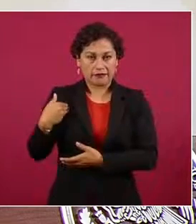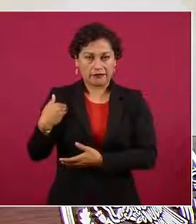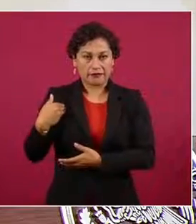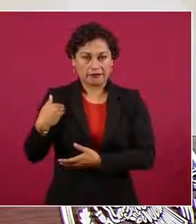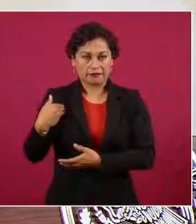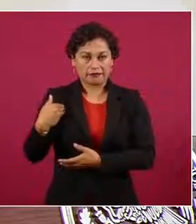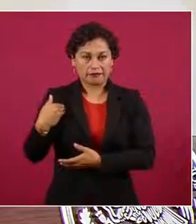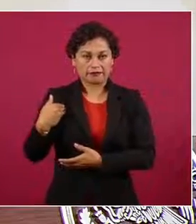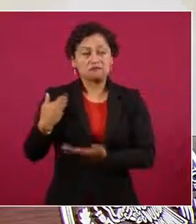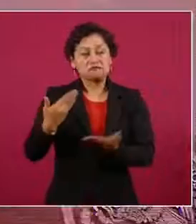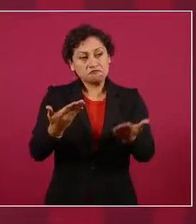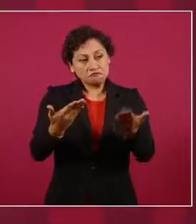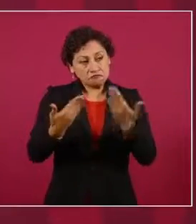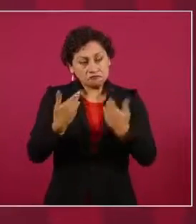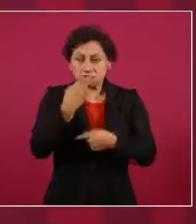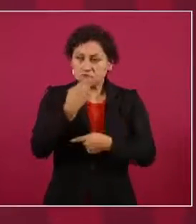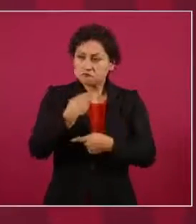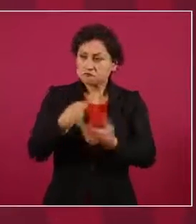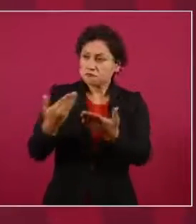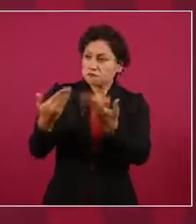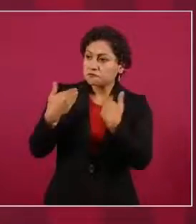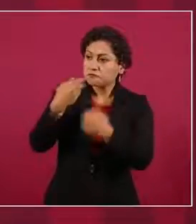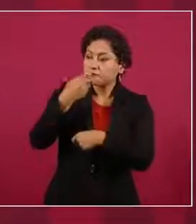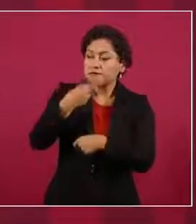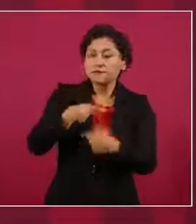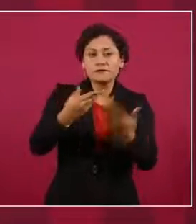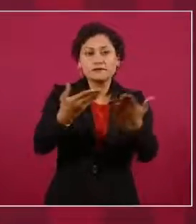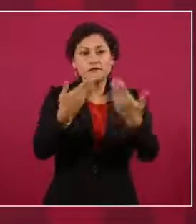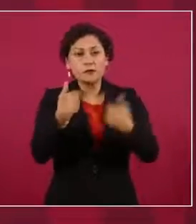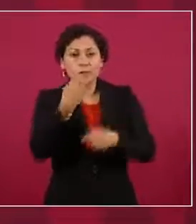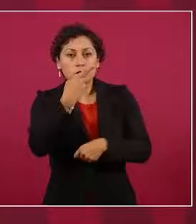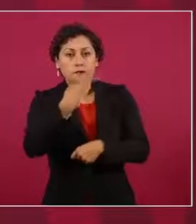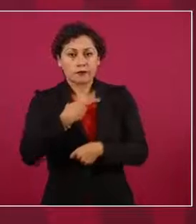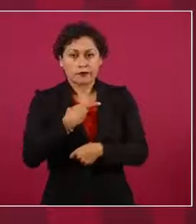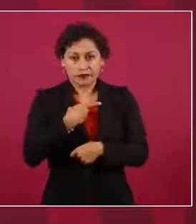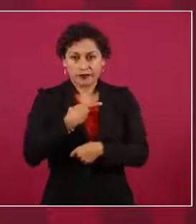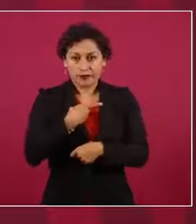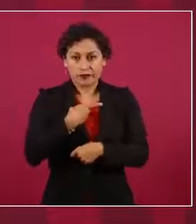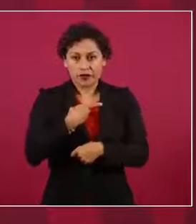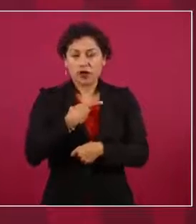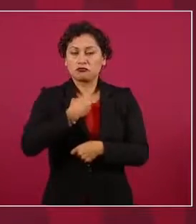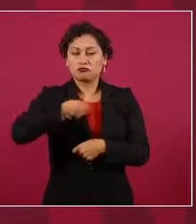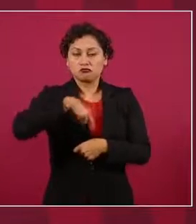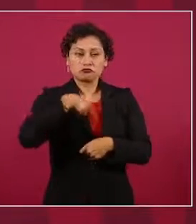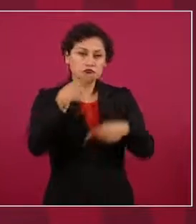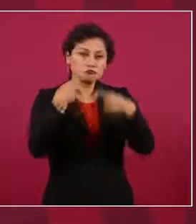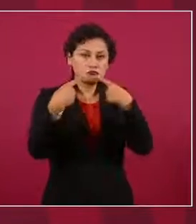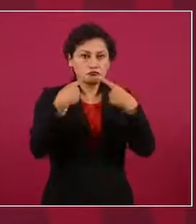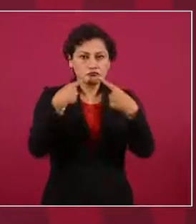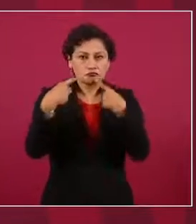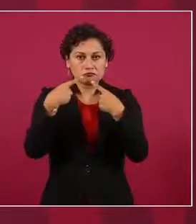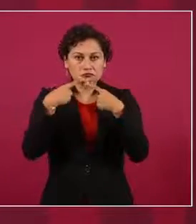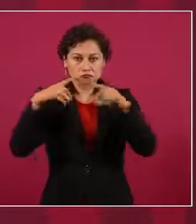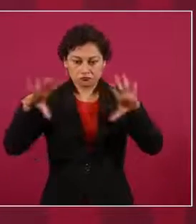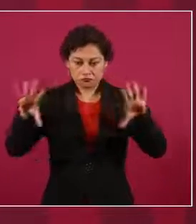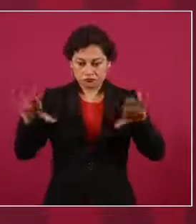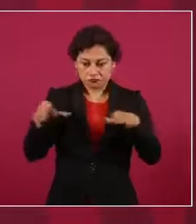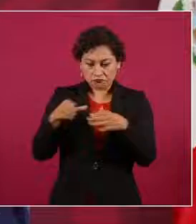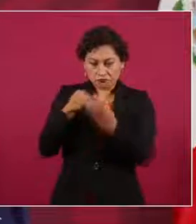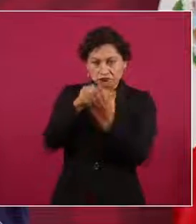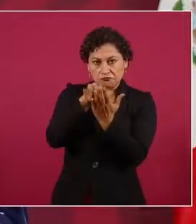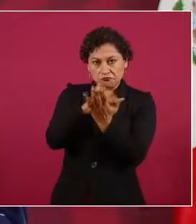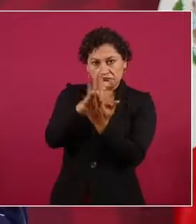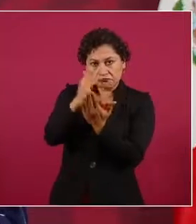y a escucharlos y a dar respuesta, y de esas reuniones salieron cosas